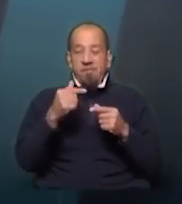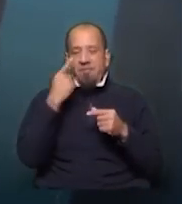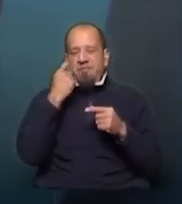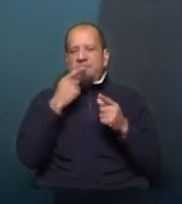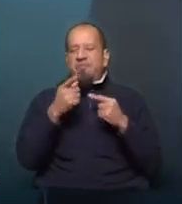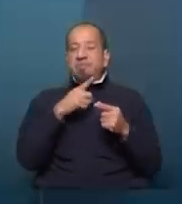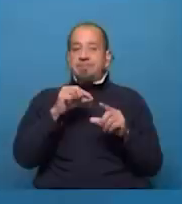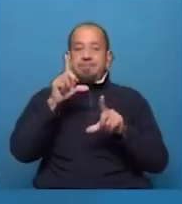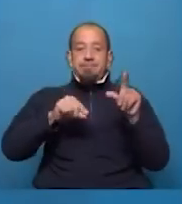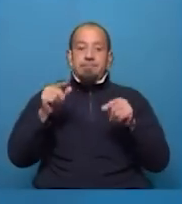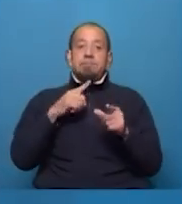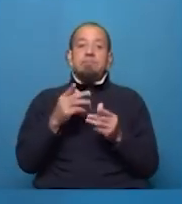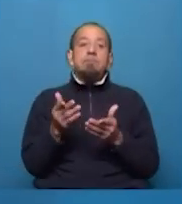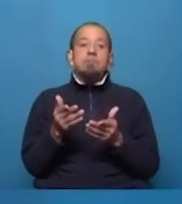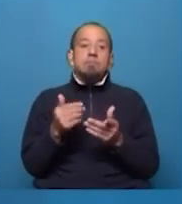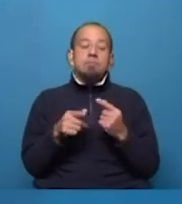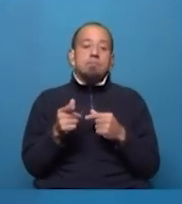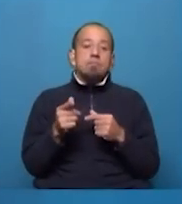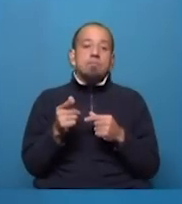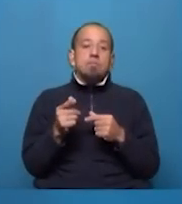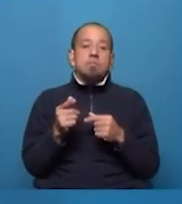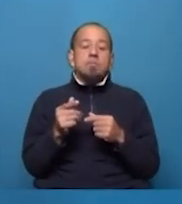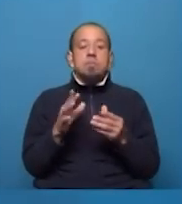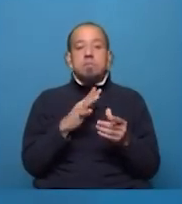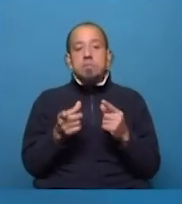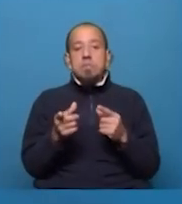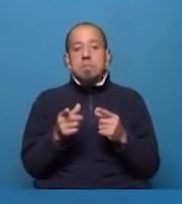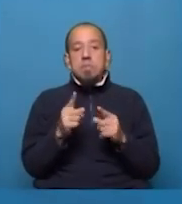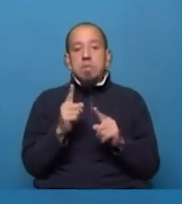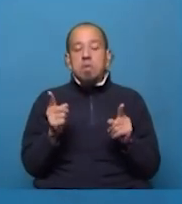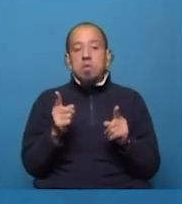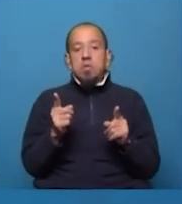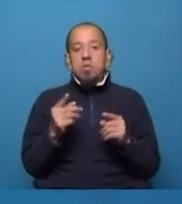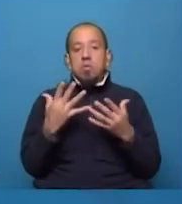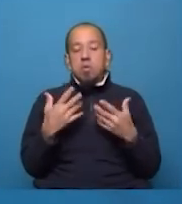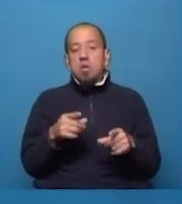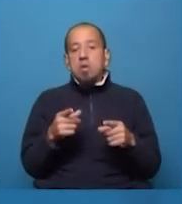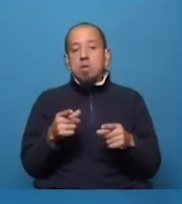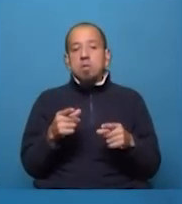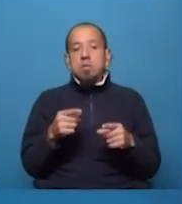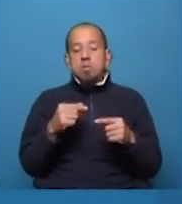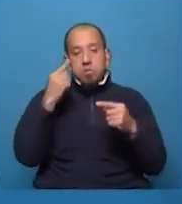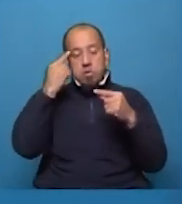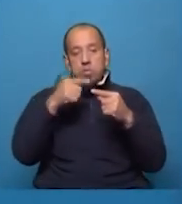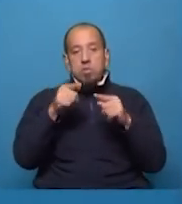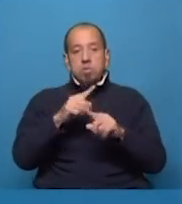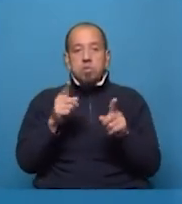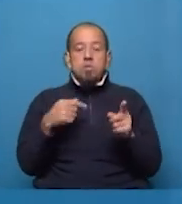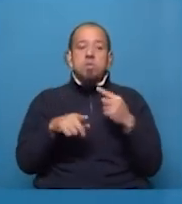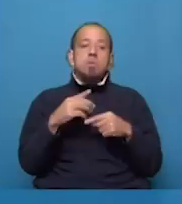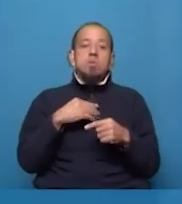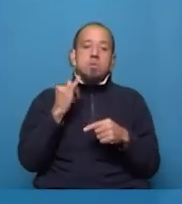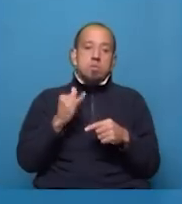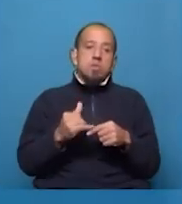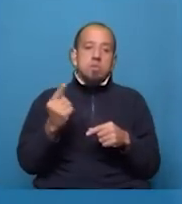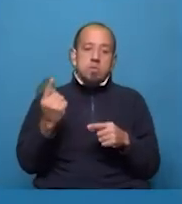reflejan todas las estadísticas lo razonable es que aunque vos no lo desearas aunque no fuera el objetivo Ah te van a venir